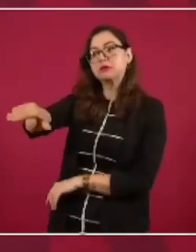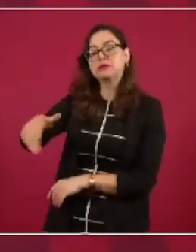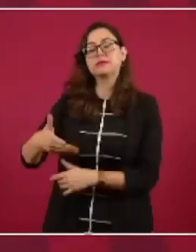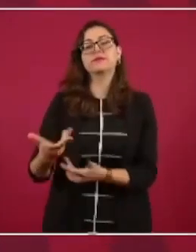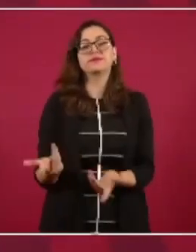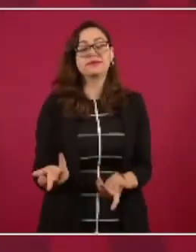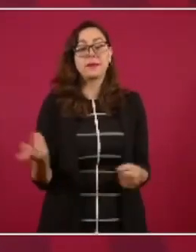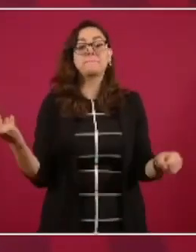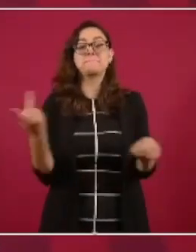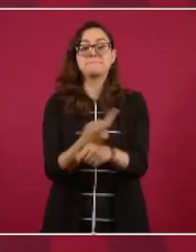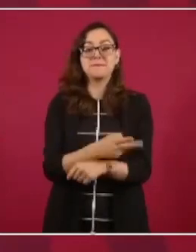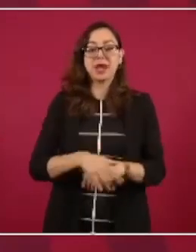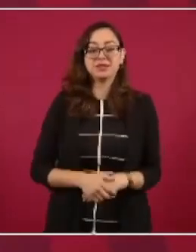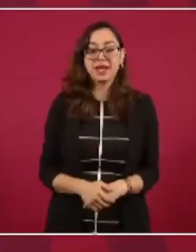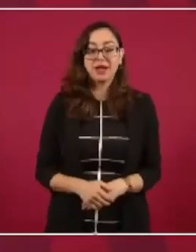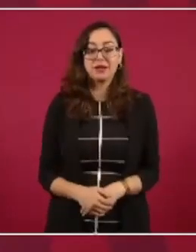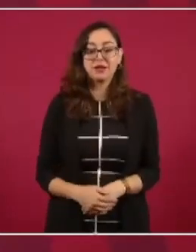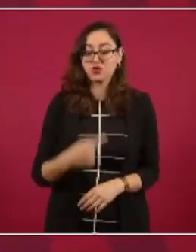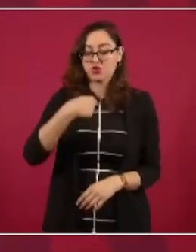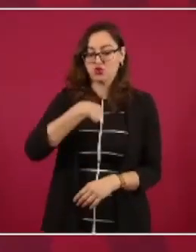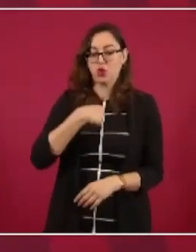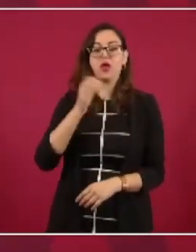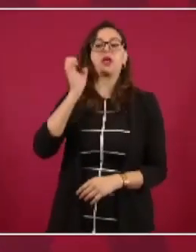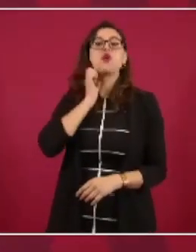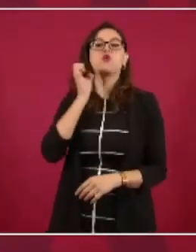pretendía someter al Poder Judicial.